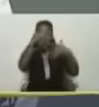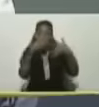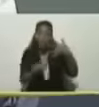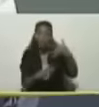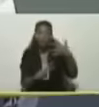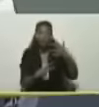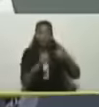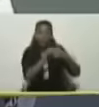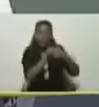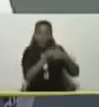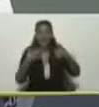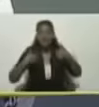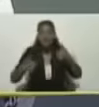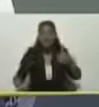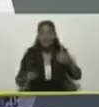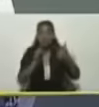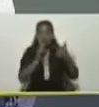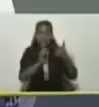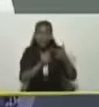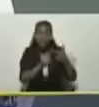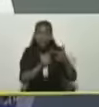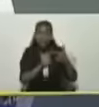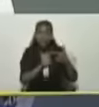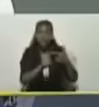El vértice de salud,